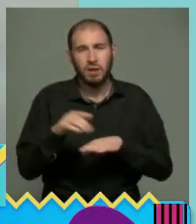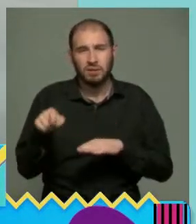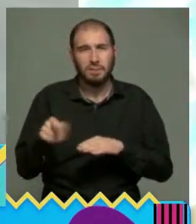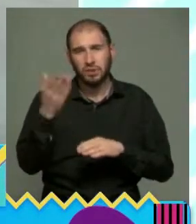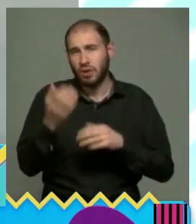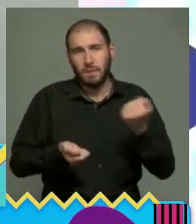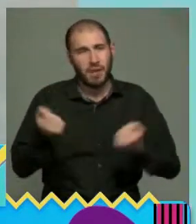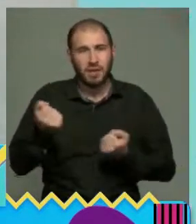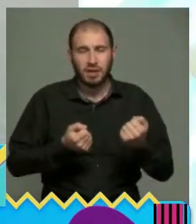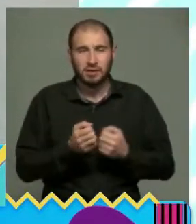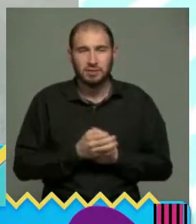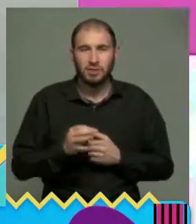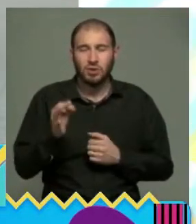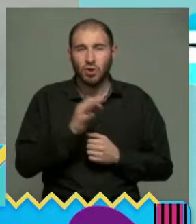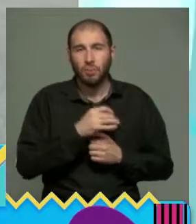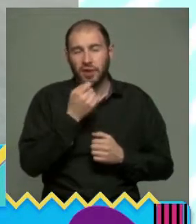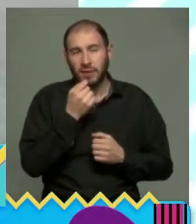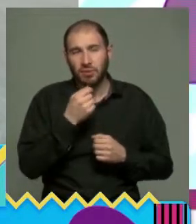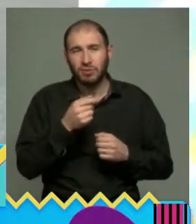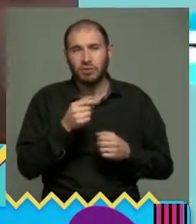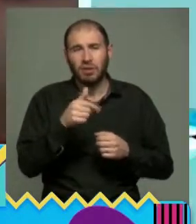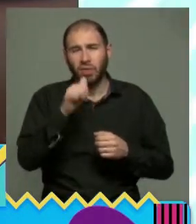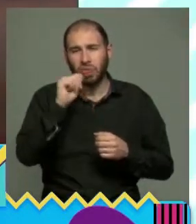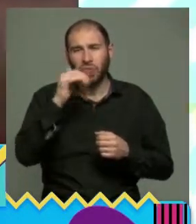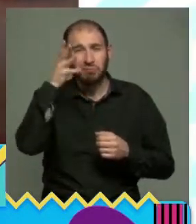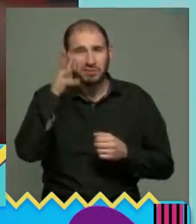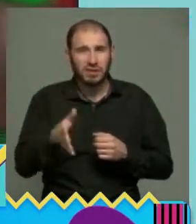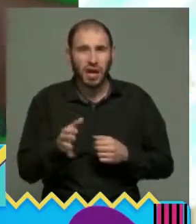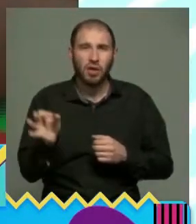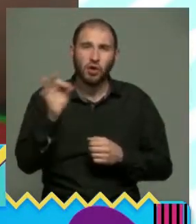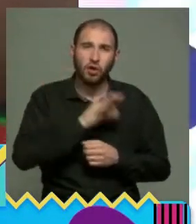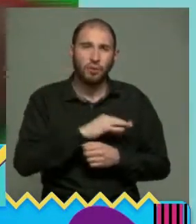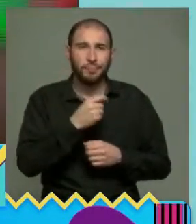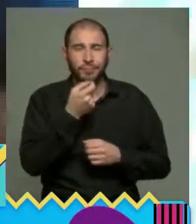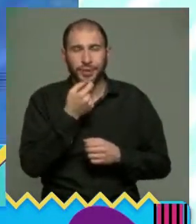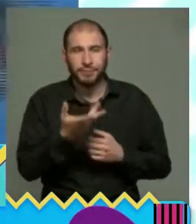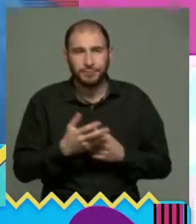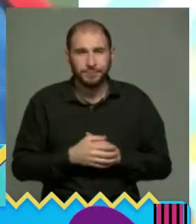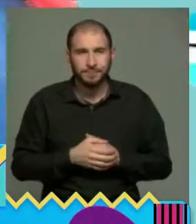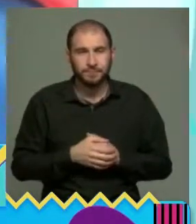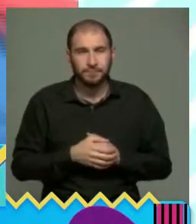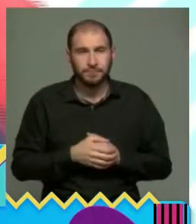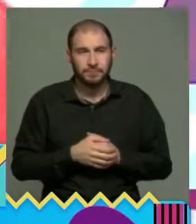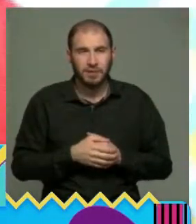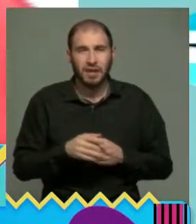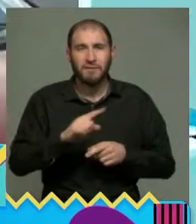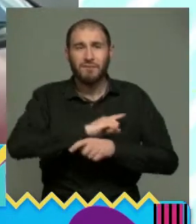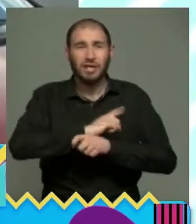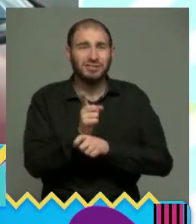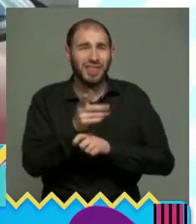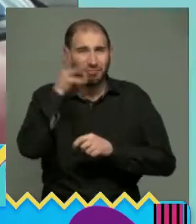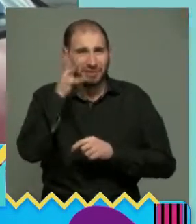del conductor. O porque vienen con exceso de alcohol, o porque vienen a altas